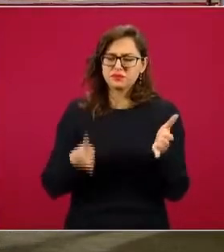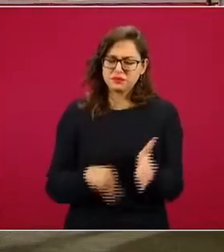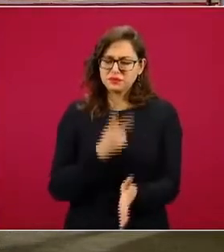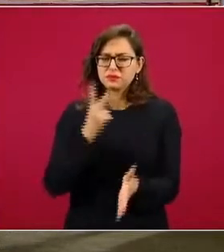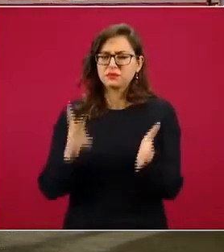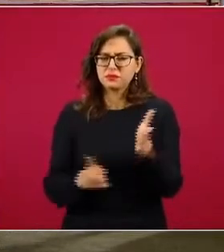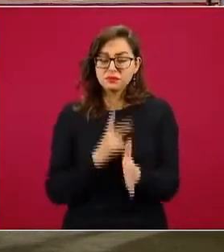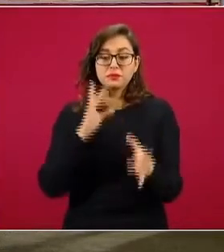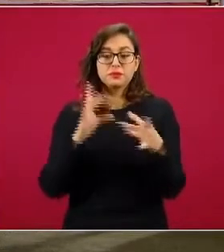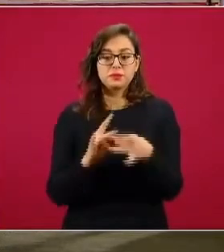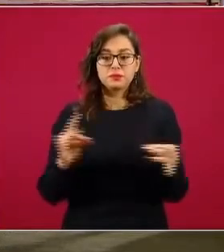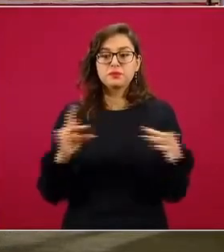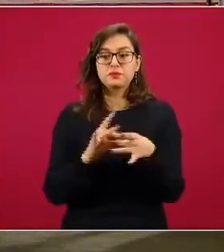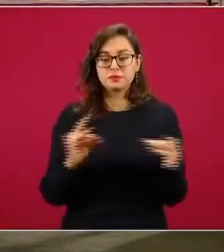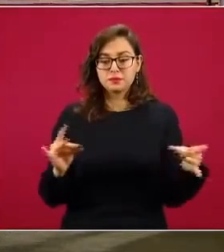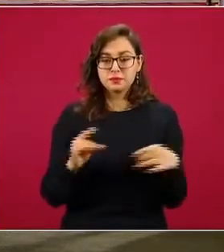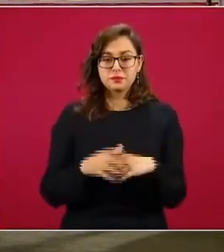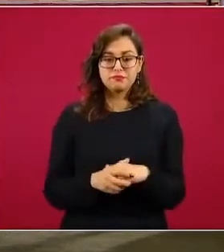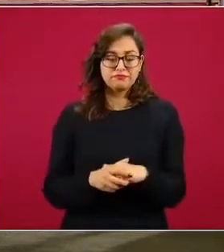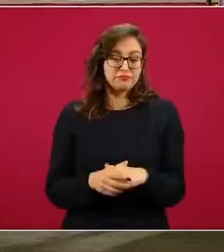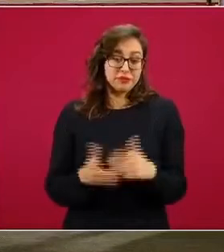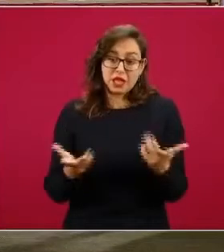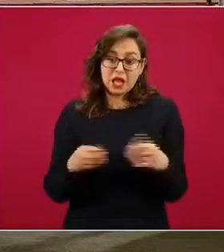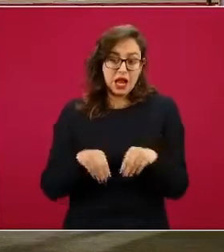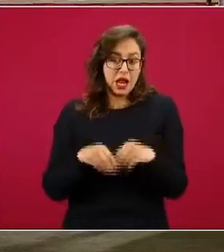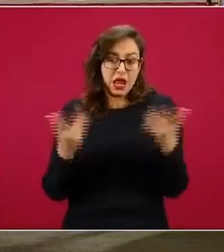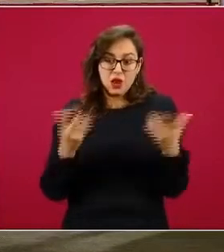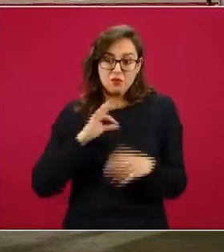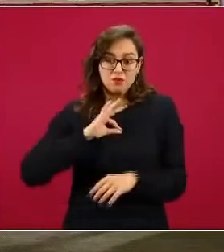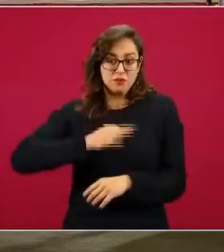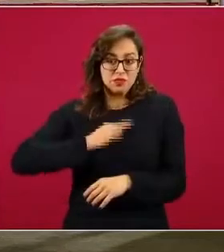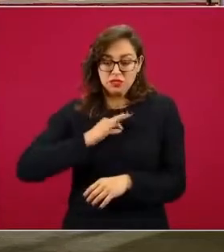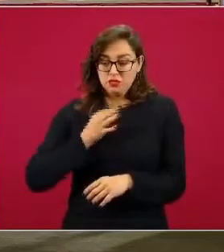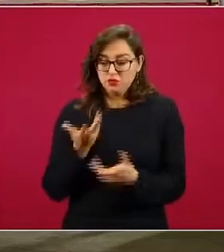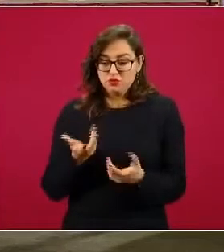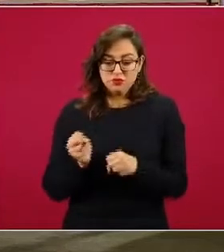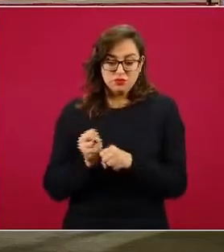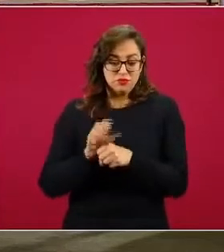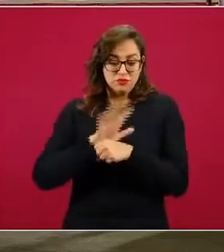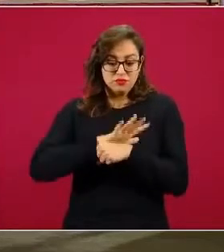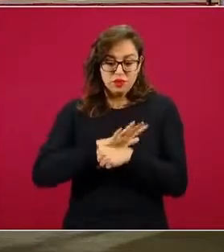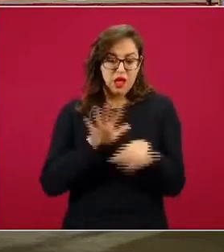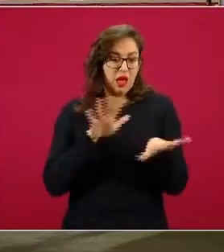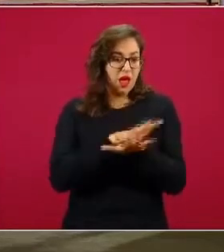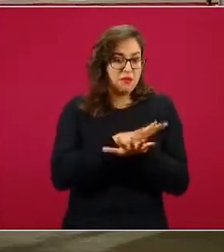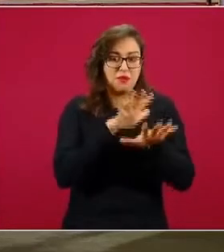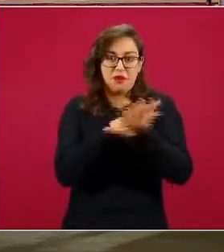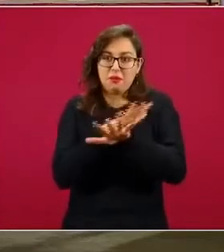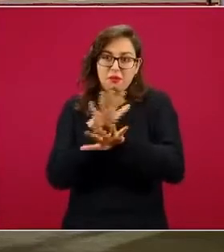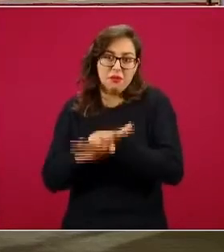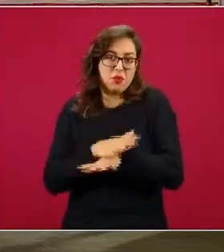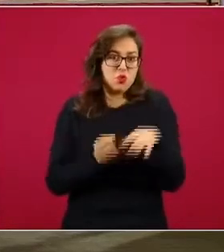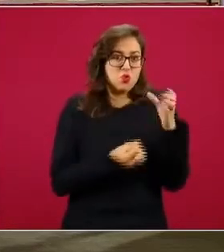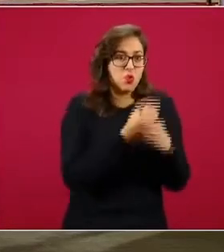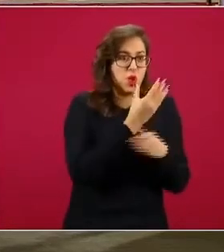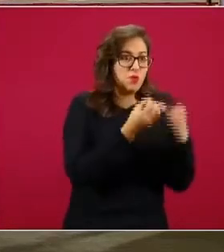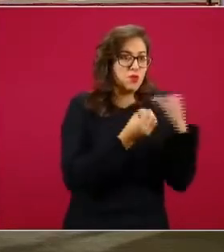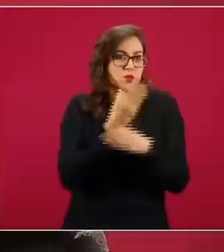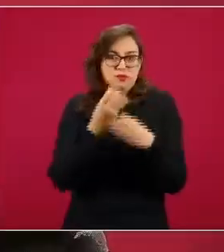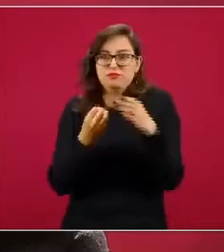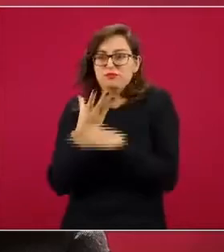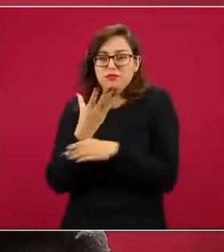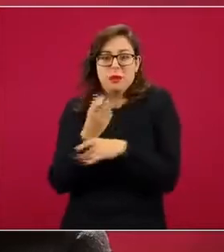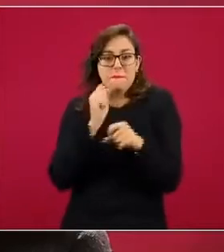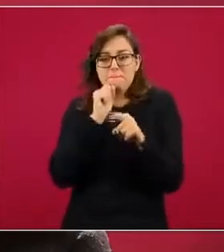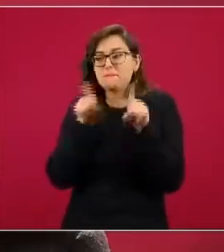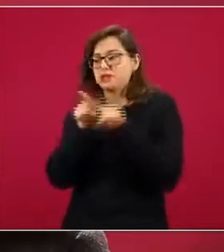ocasiones, continuamente van a aparecer variantes genéticas del virus SARS-CoV-2, igual que aparecen distintas variantes genéticas del